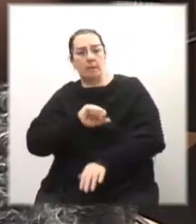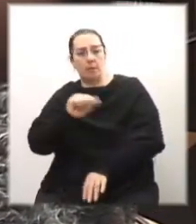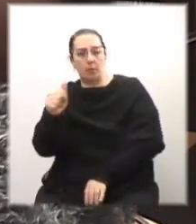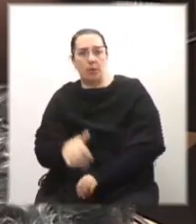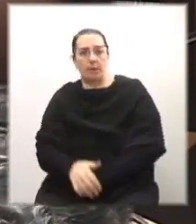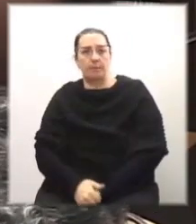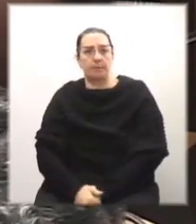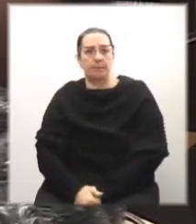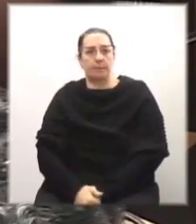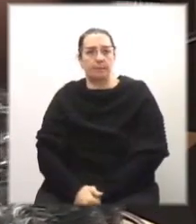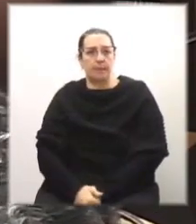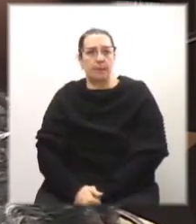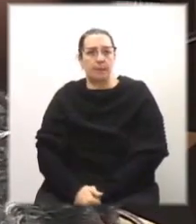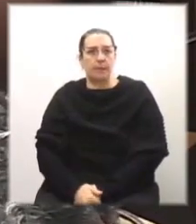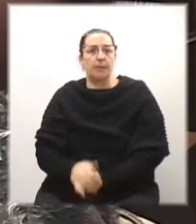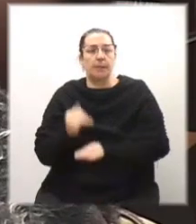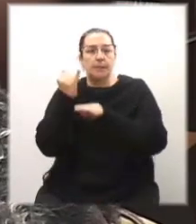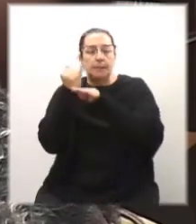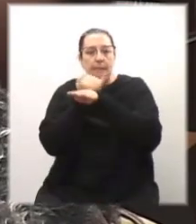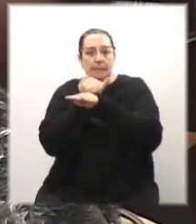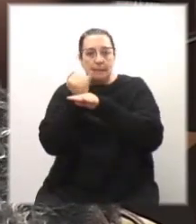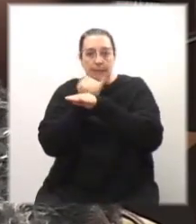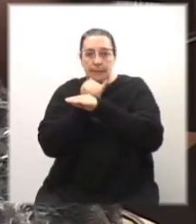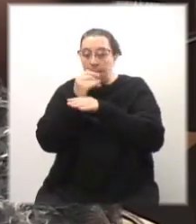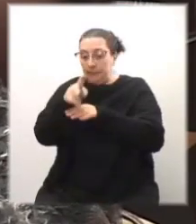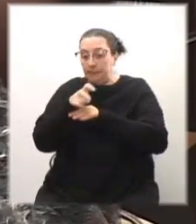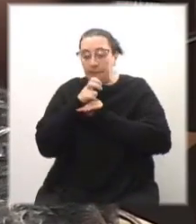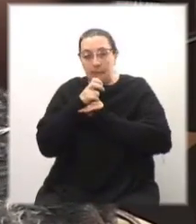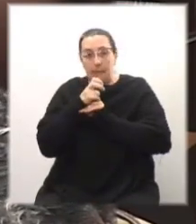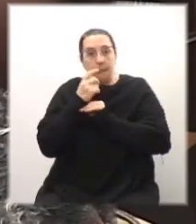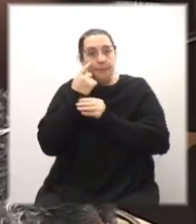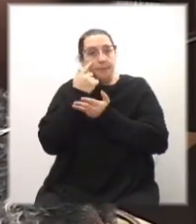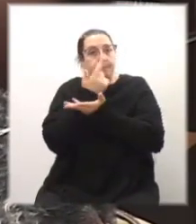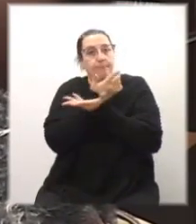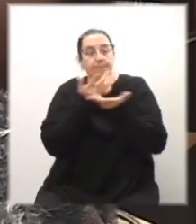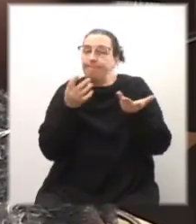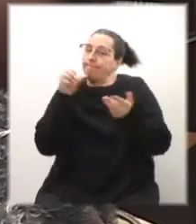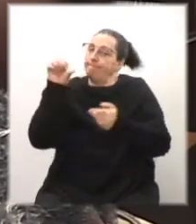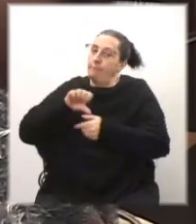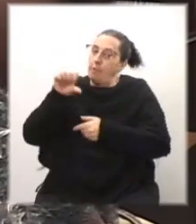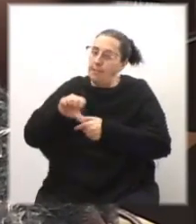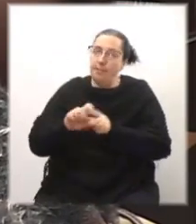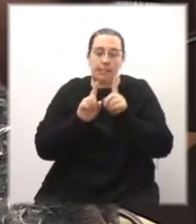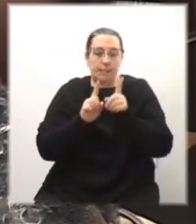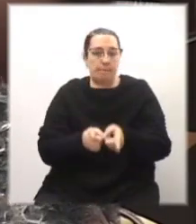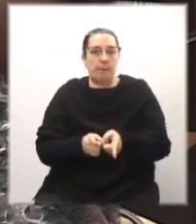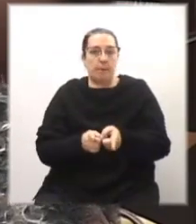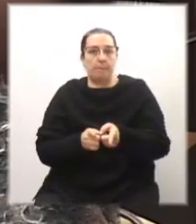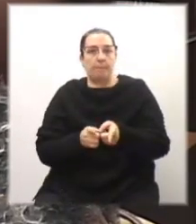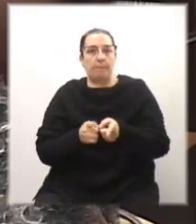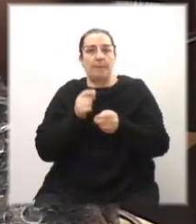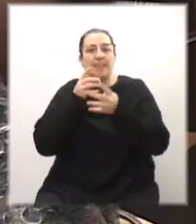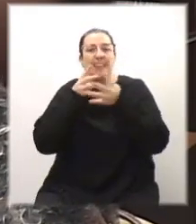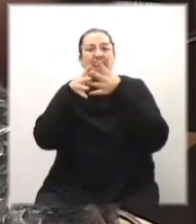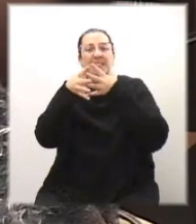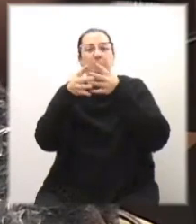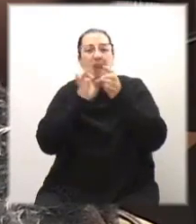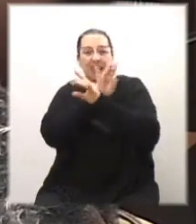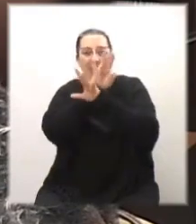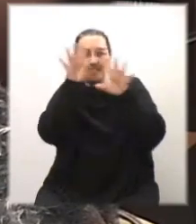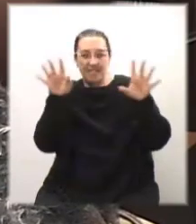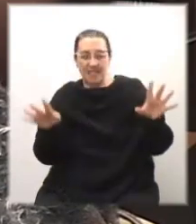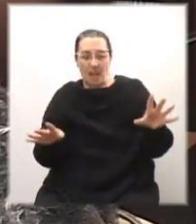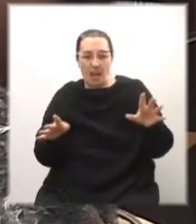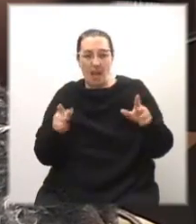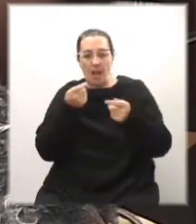lograr. La institucionalidad fiscal exhibe su falencia, señor presidente. La proclamada transparencia en